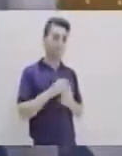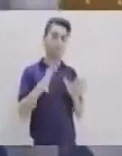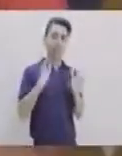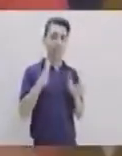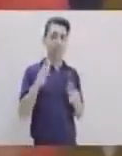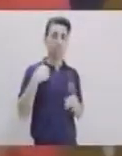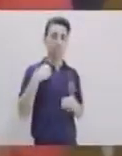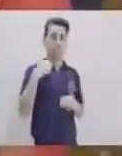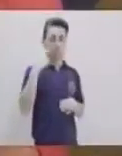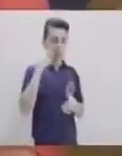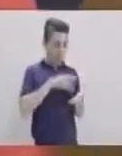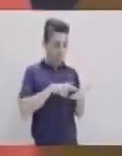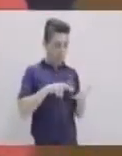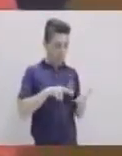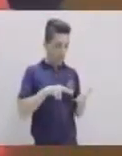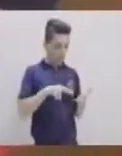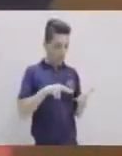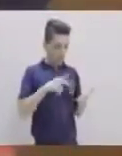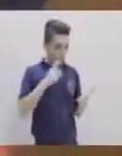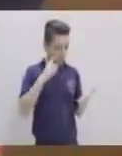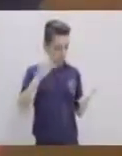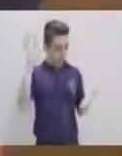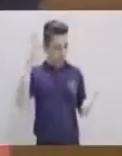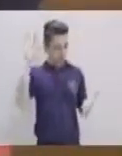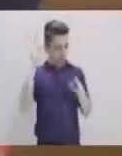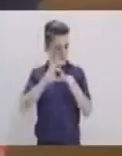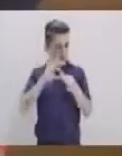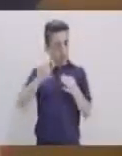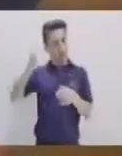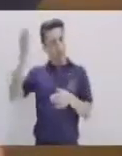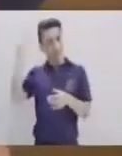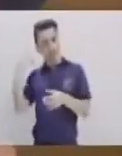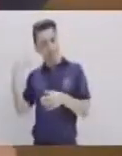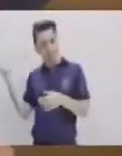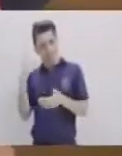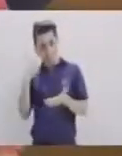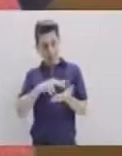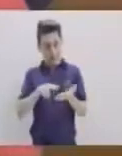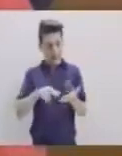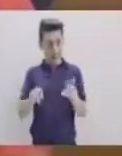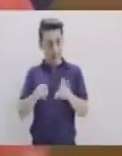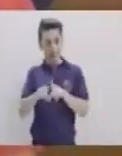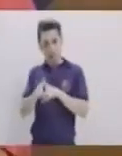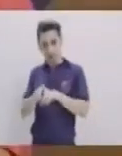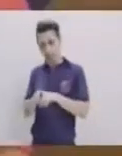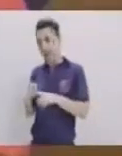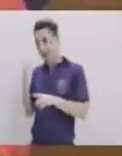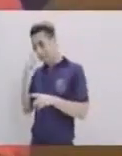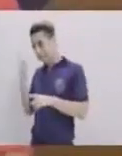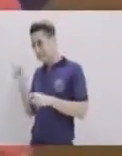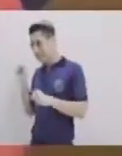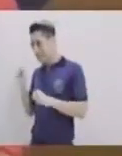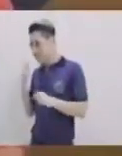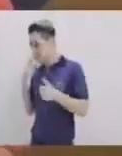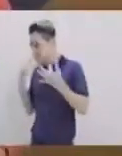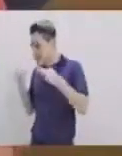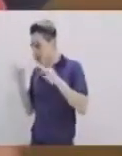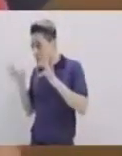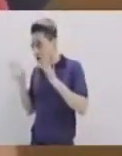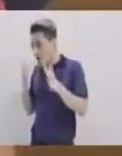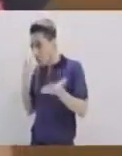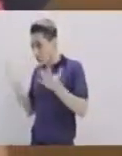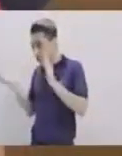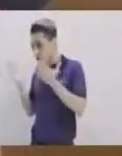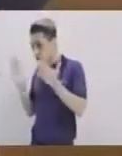pues se enlaza automáticamente con algún otro texto que uno leyó en alguna ocasión, ¿verdad? Y tratar de ir haciendo, como usted dice, esa